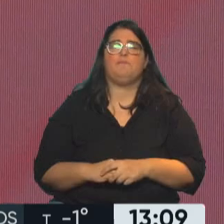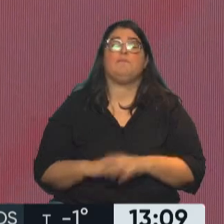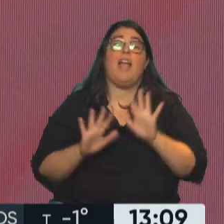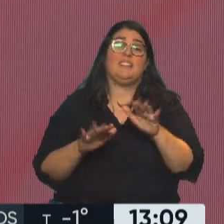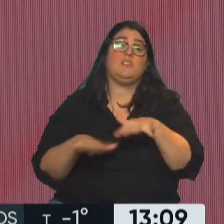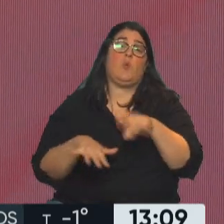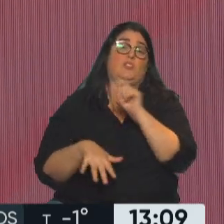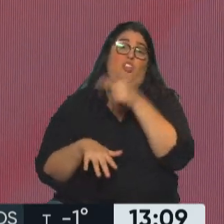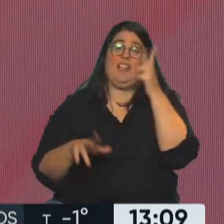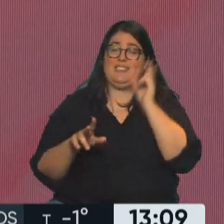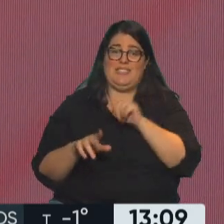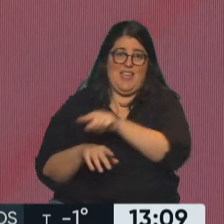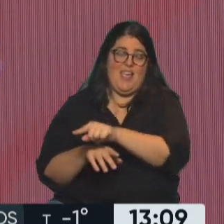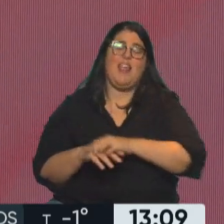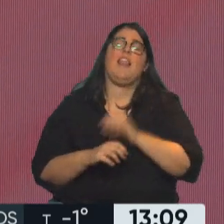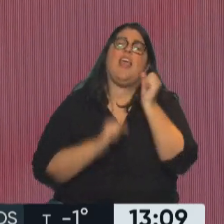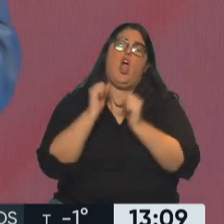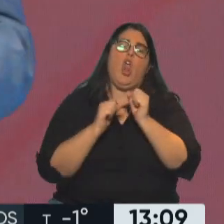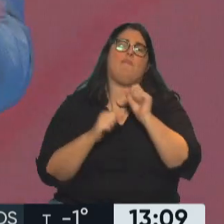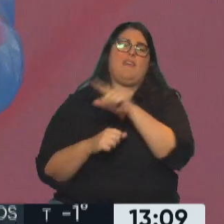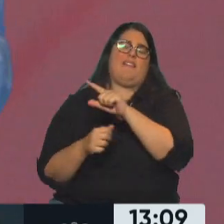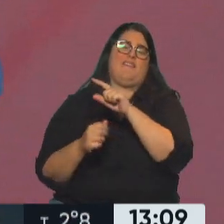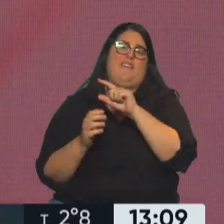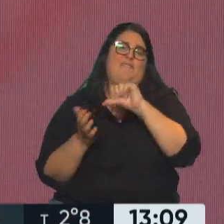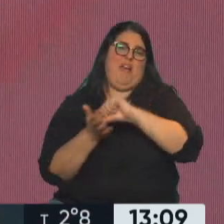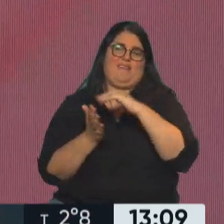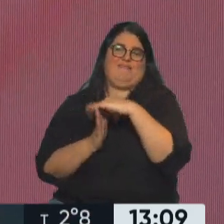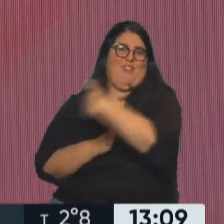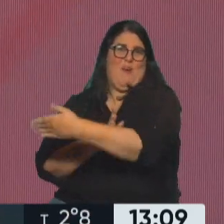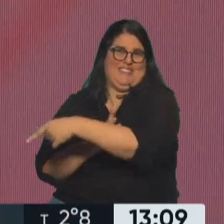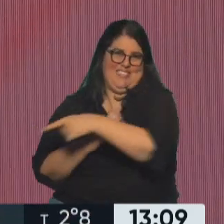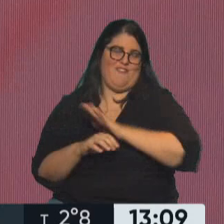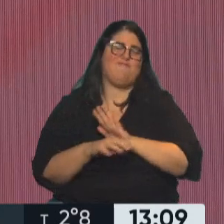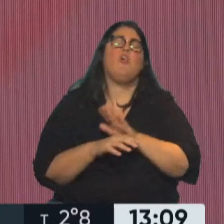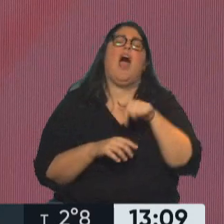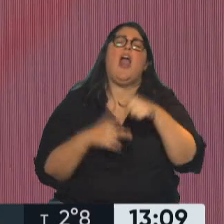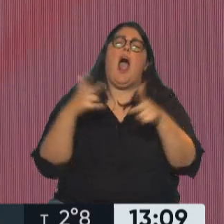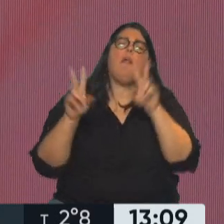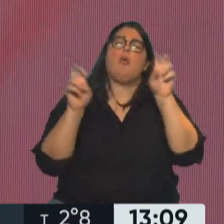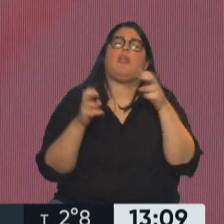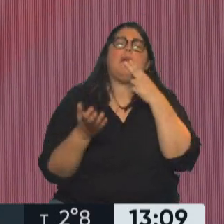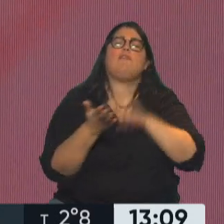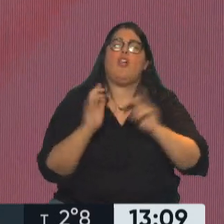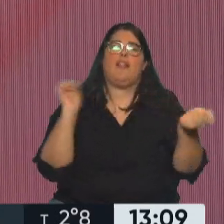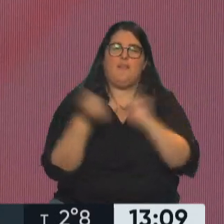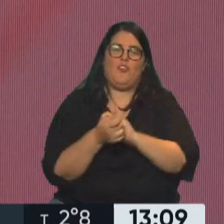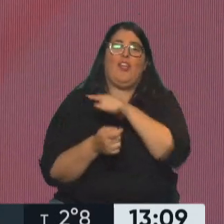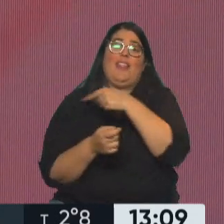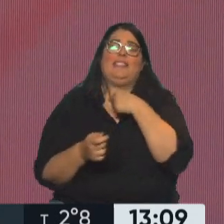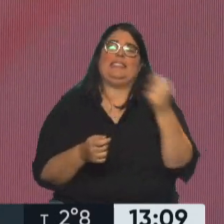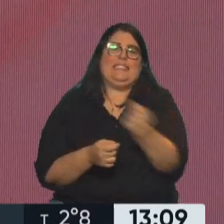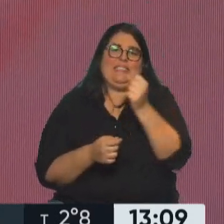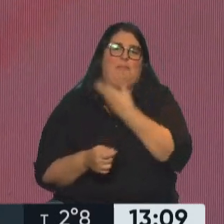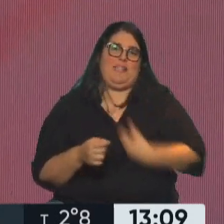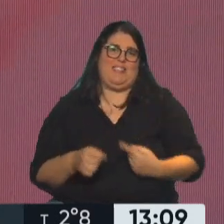Así están las cosas en Chile, así está la economía en el país vecino, pero hablamos de una reforma impositiva que pretende llevar a cabo